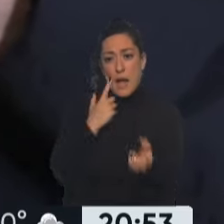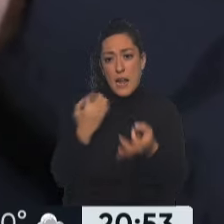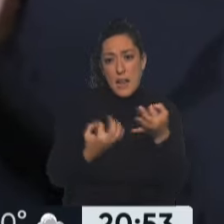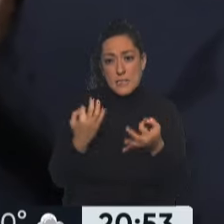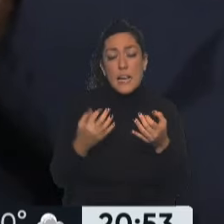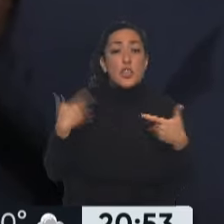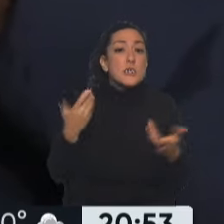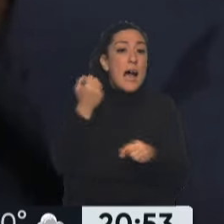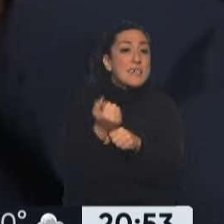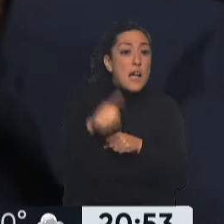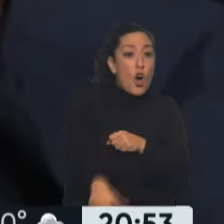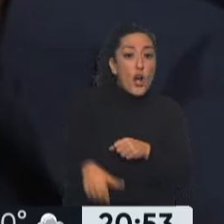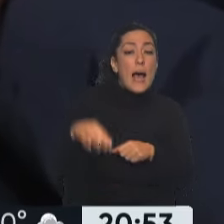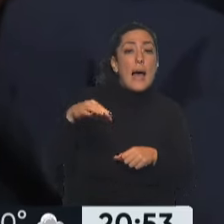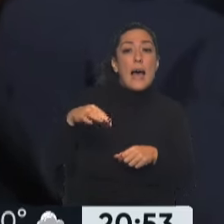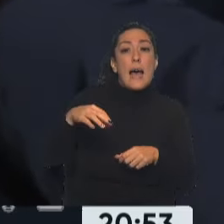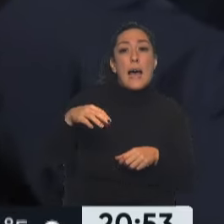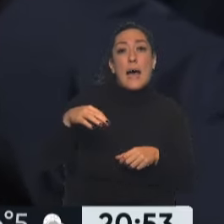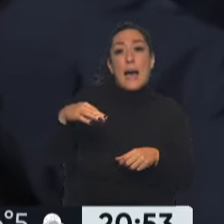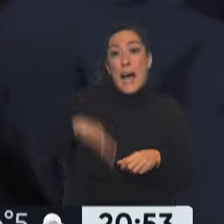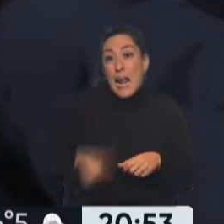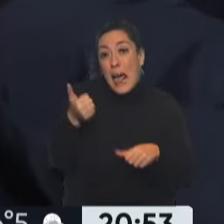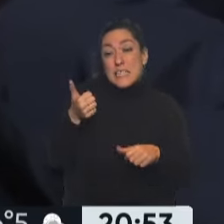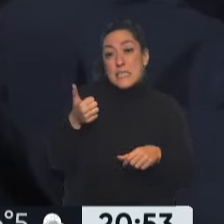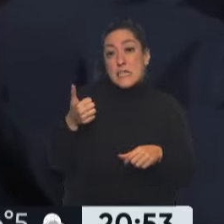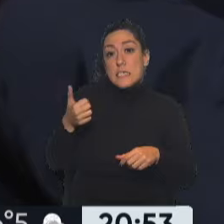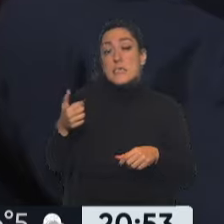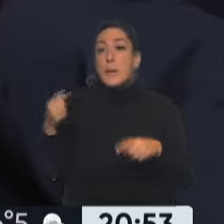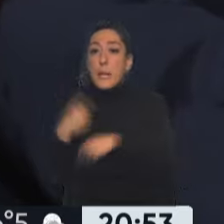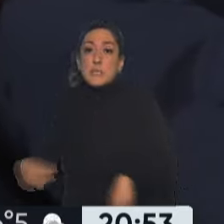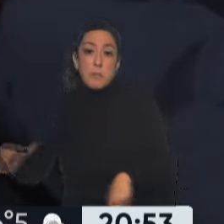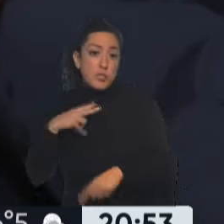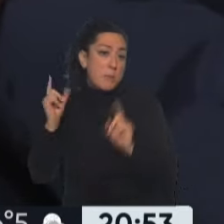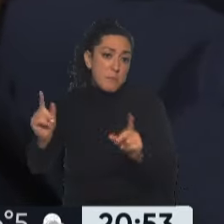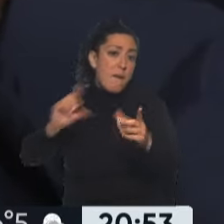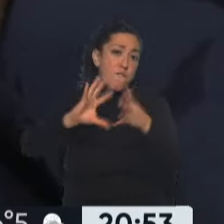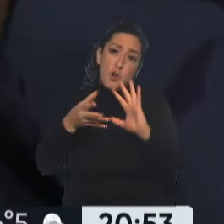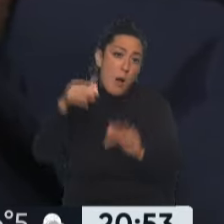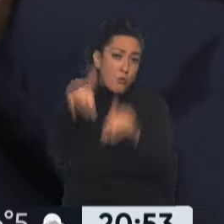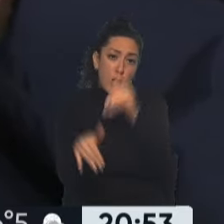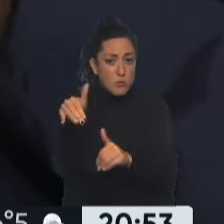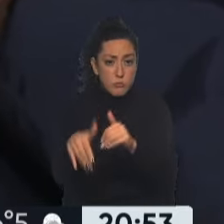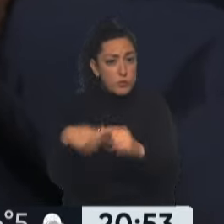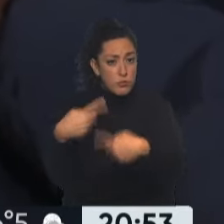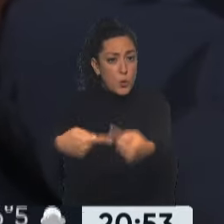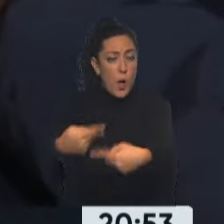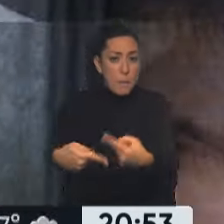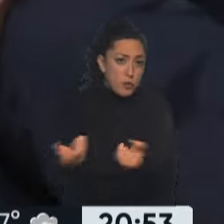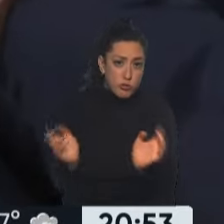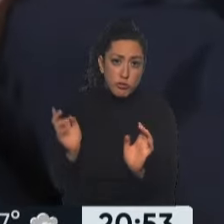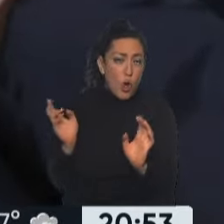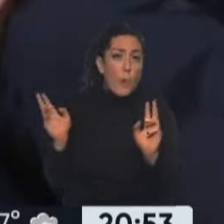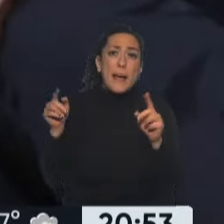único cambio hasta ahora? No, ganancias y bienes personales nosotros vamos a votar como lo votamos acá, así que lo vamos a seguir incorporando. Ese es el objetivo que